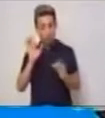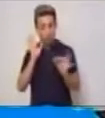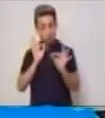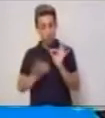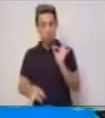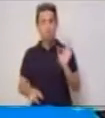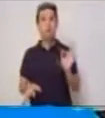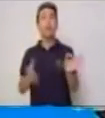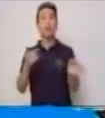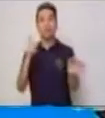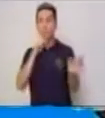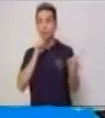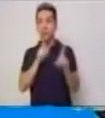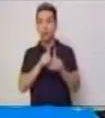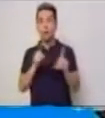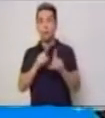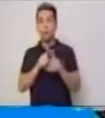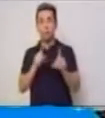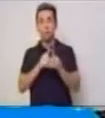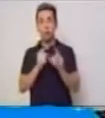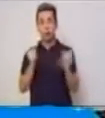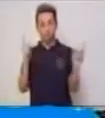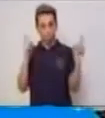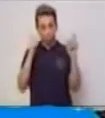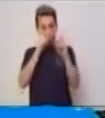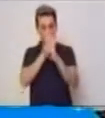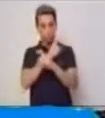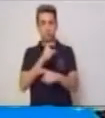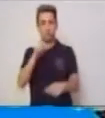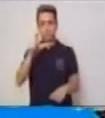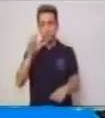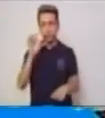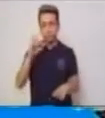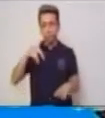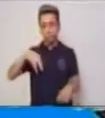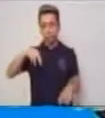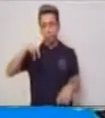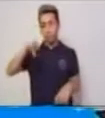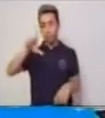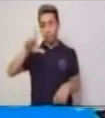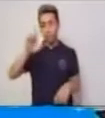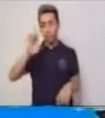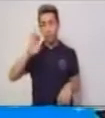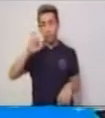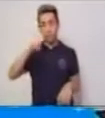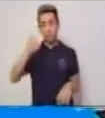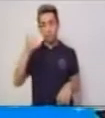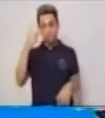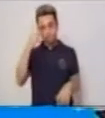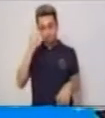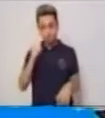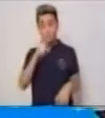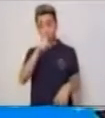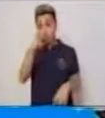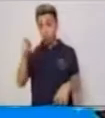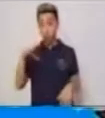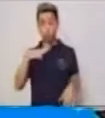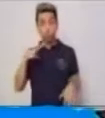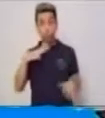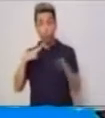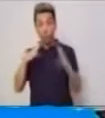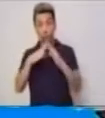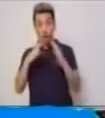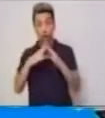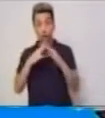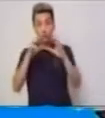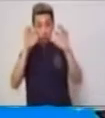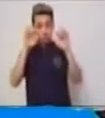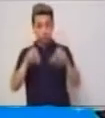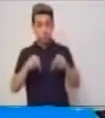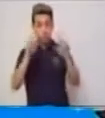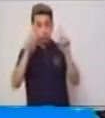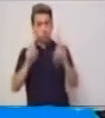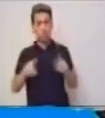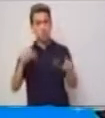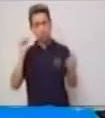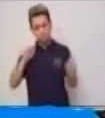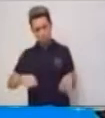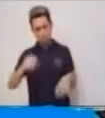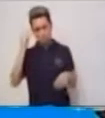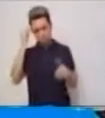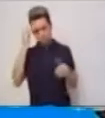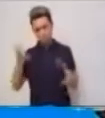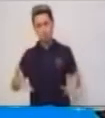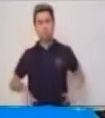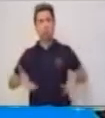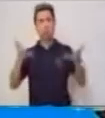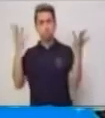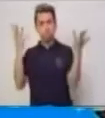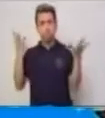lenguaje. Si en casa hay una persona con discapacidad, este tema les ayudará a ejercitar habilidades y destrezas